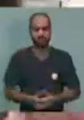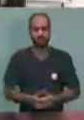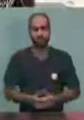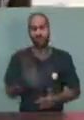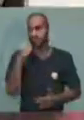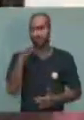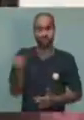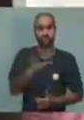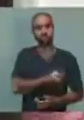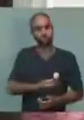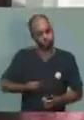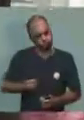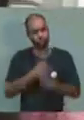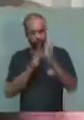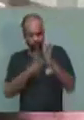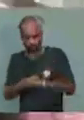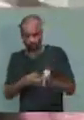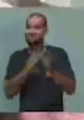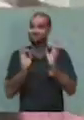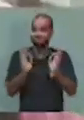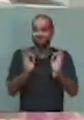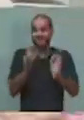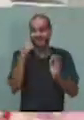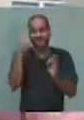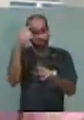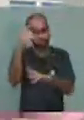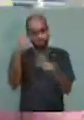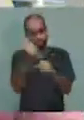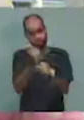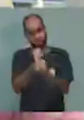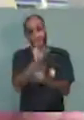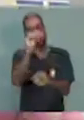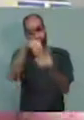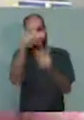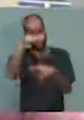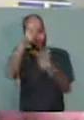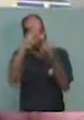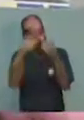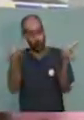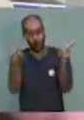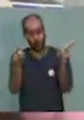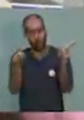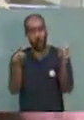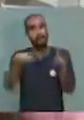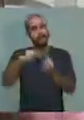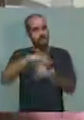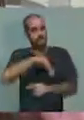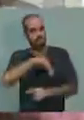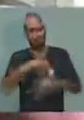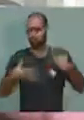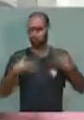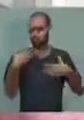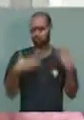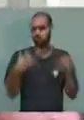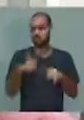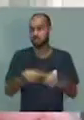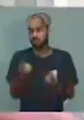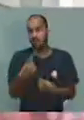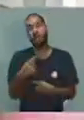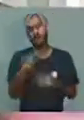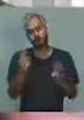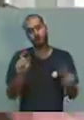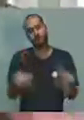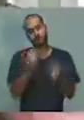palabras constantes en la ciencia en Cuba, pero también satisfacción absoluta de haber cumplido tu trabajo con buenos pasos y hacia un futuro